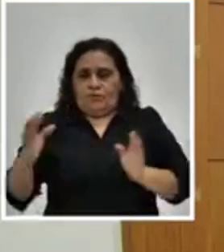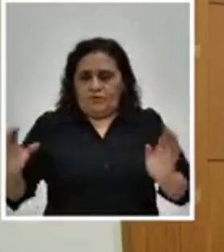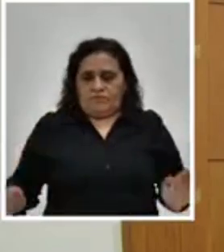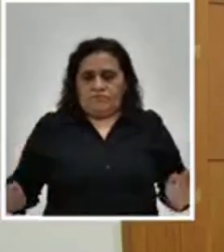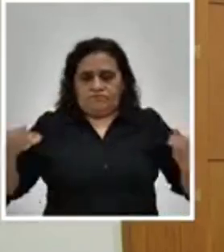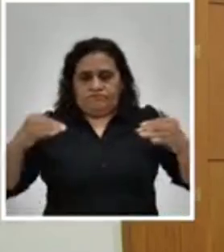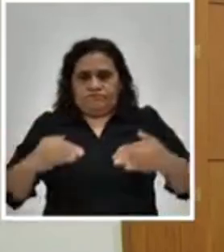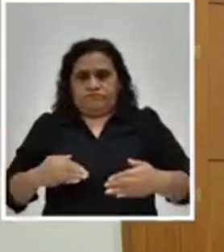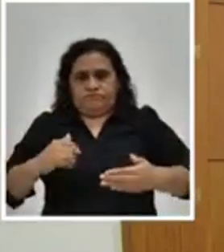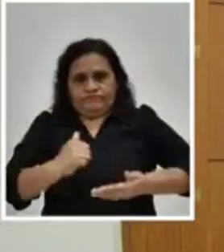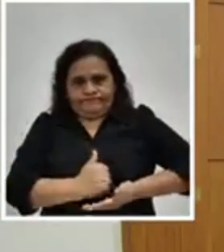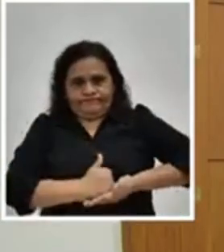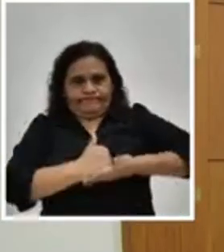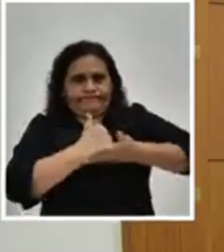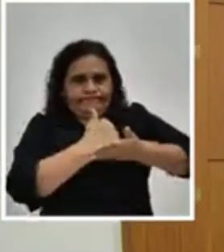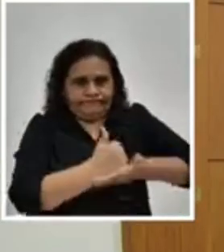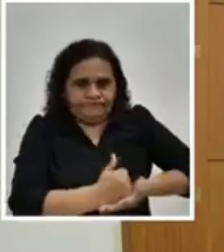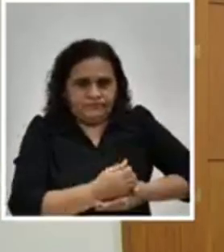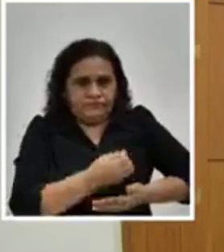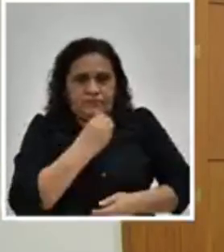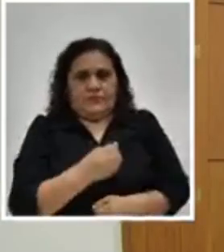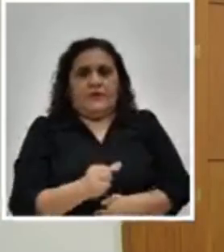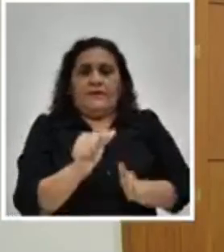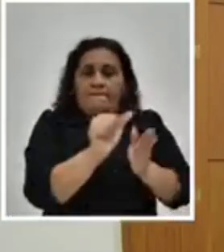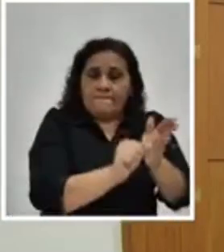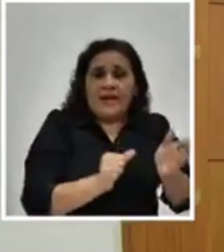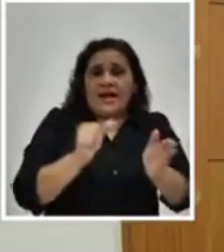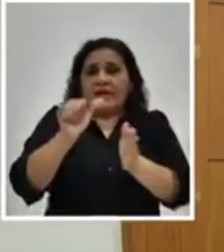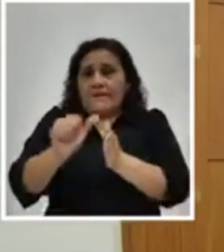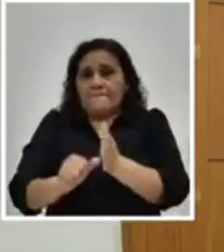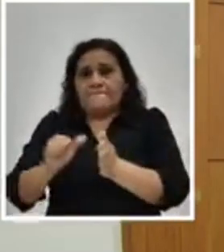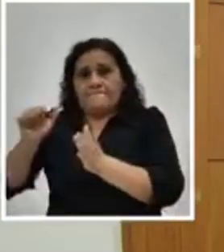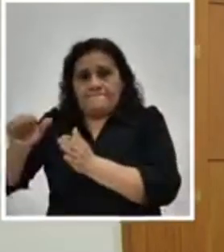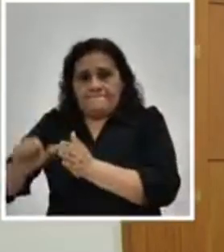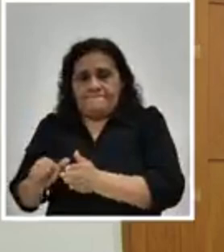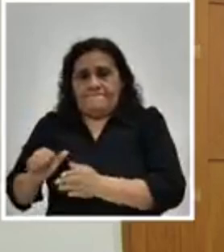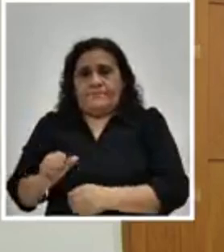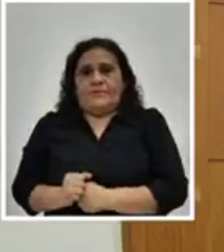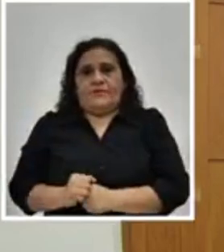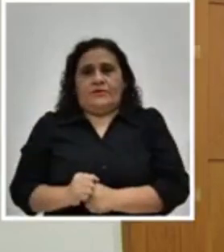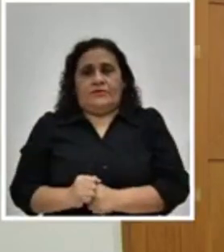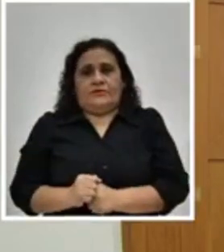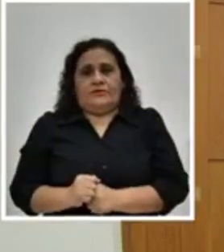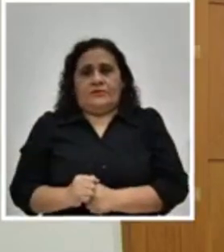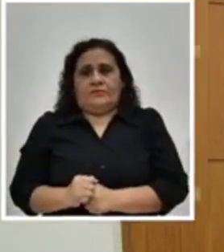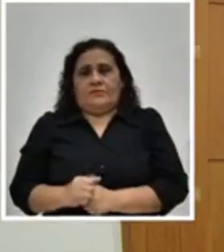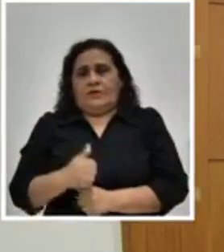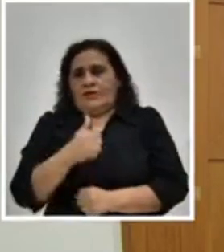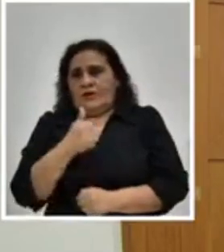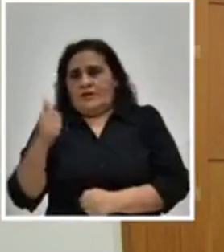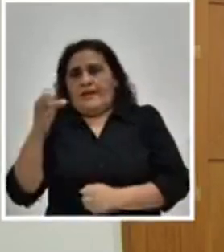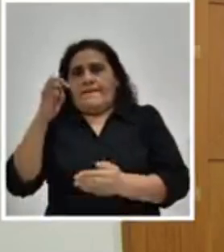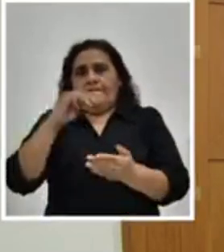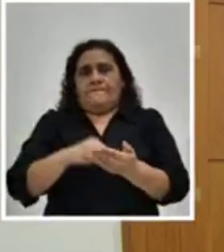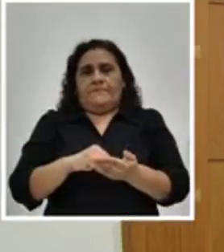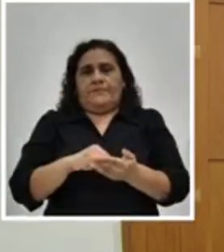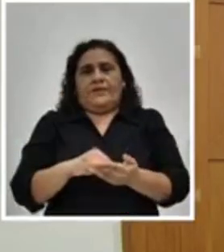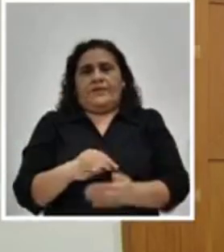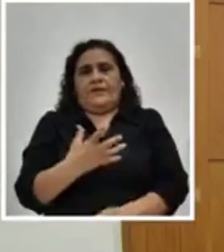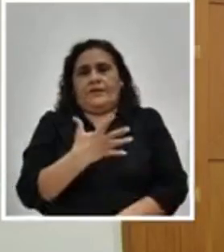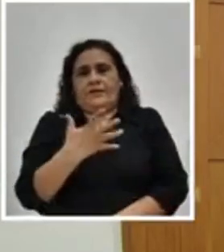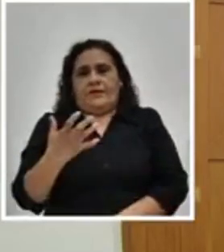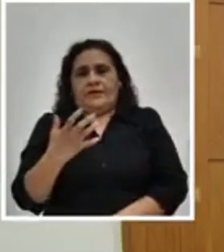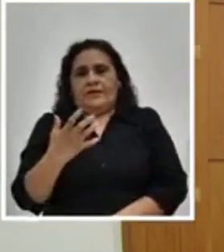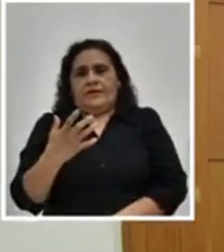básica, otorgándosela cada mes. Se entregó un total de 6.516